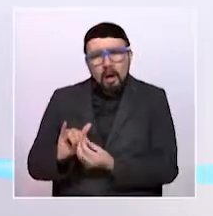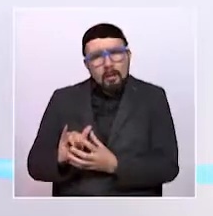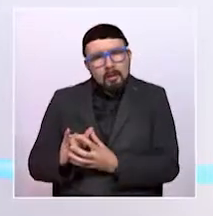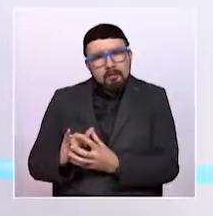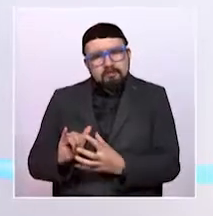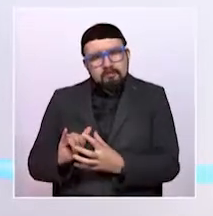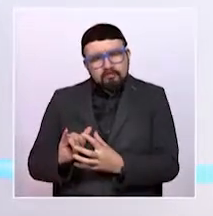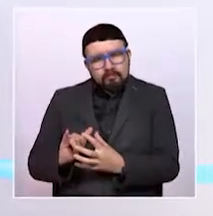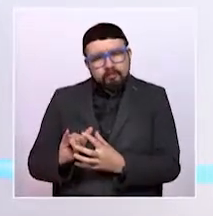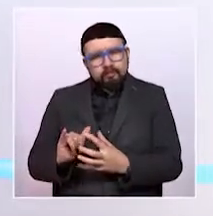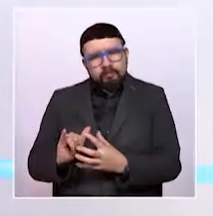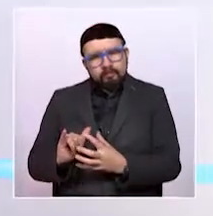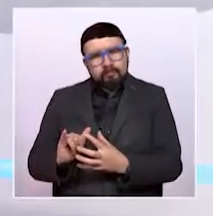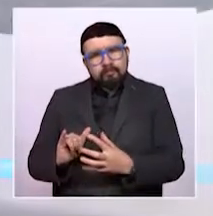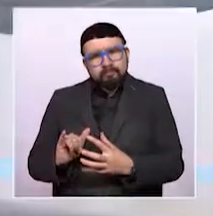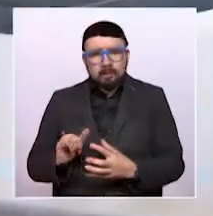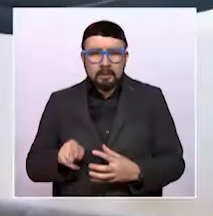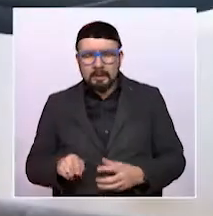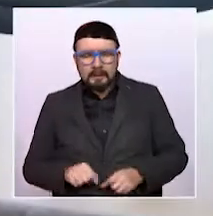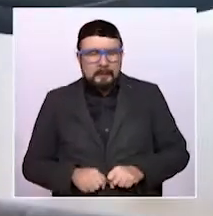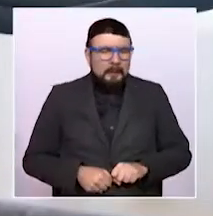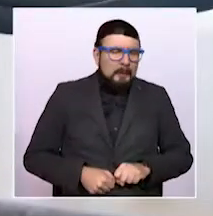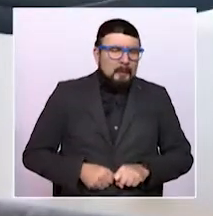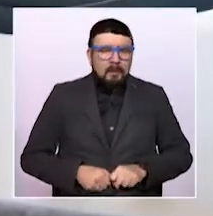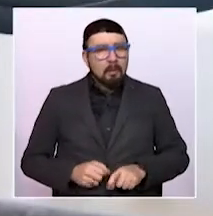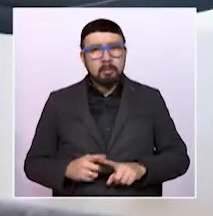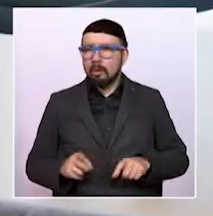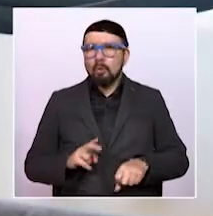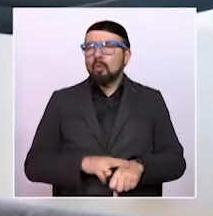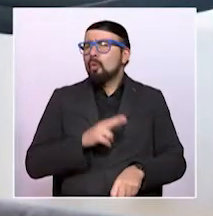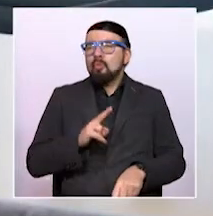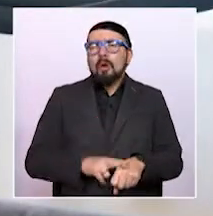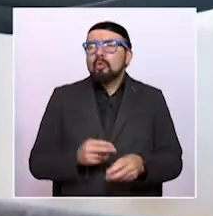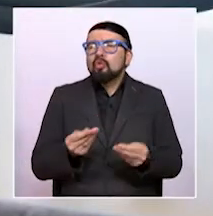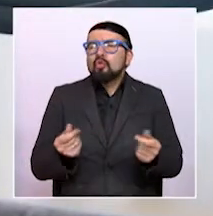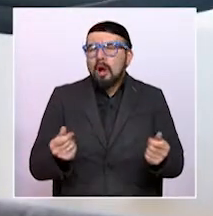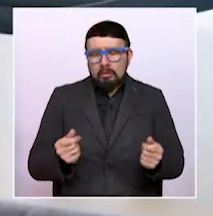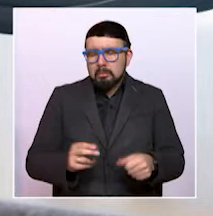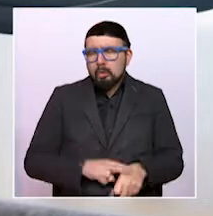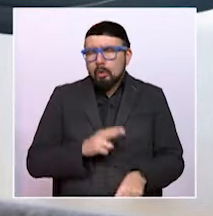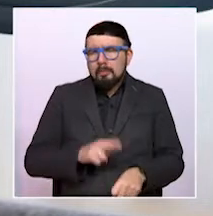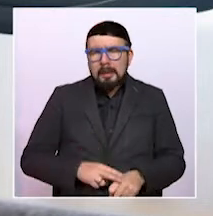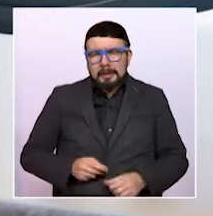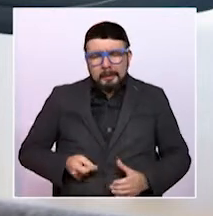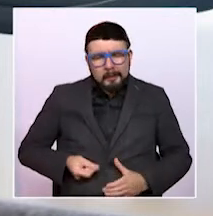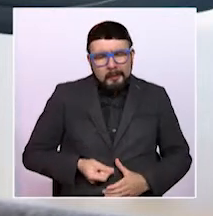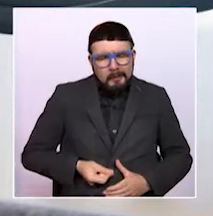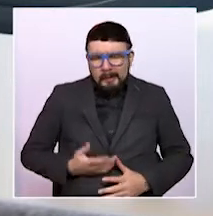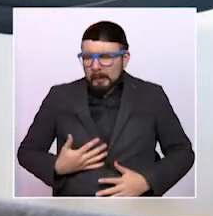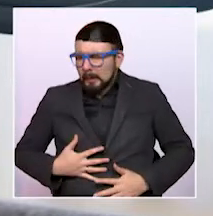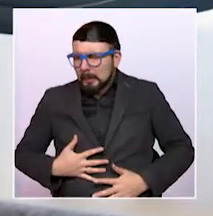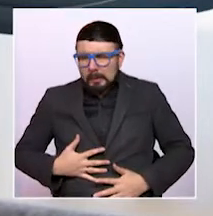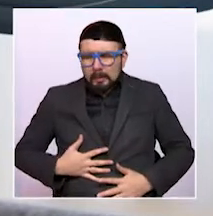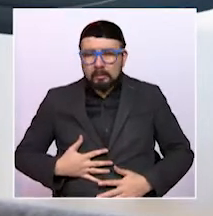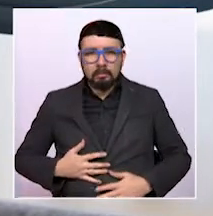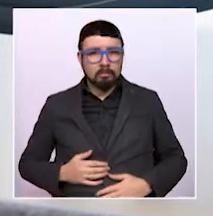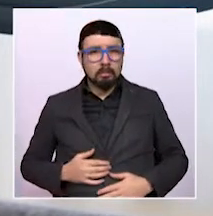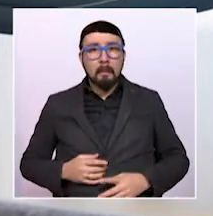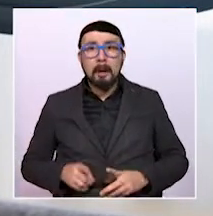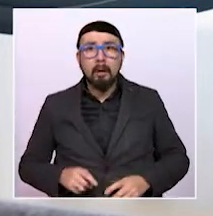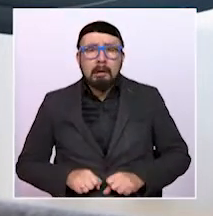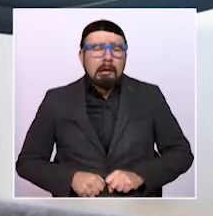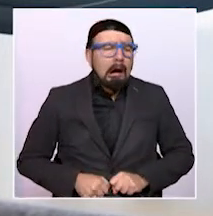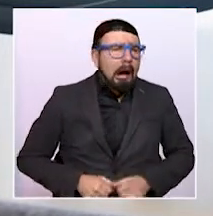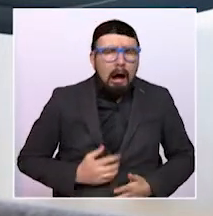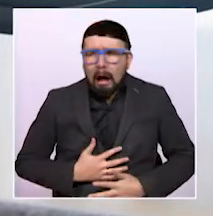es en algunas ocasiones contraerse pero el dolor es leve y ocasional las punzadas son normales pero nunca tiene que dar un dolor tipo